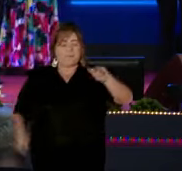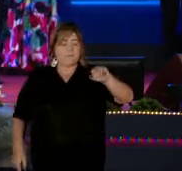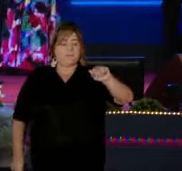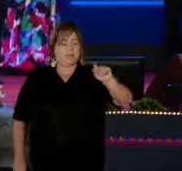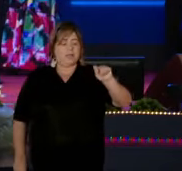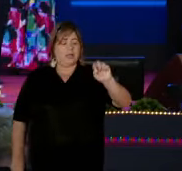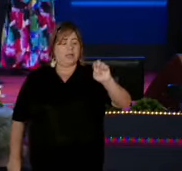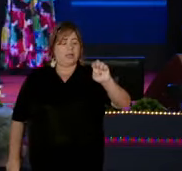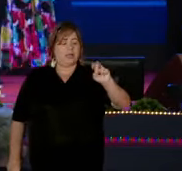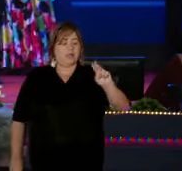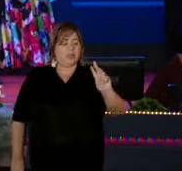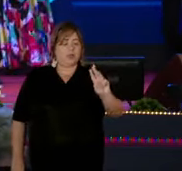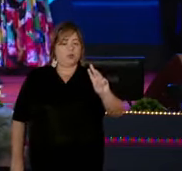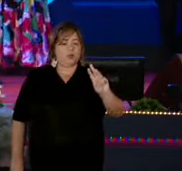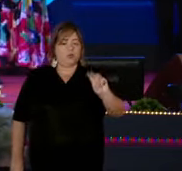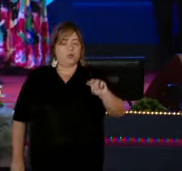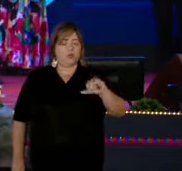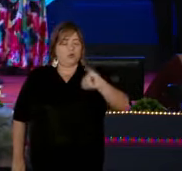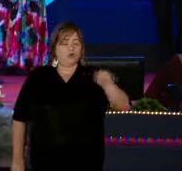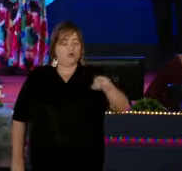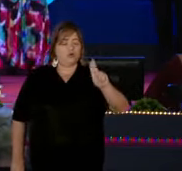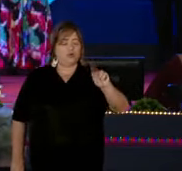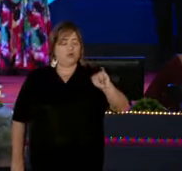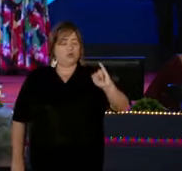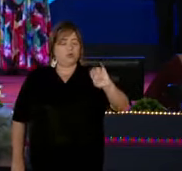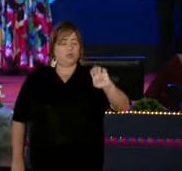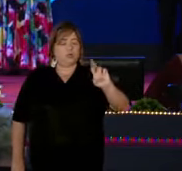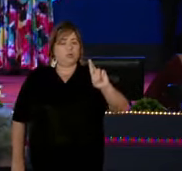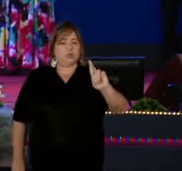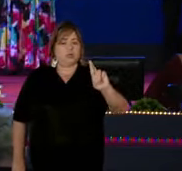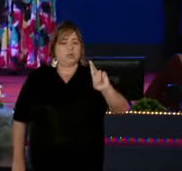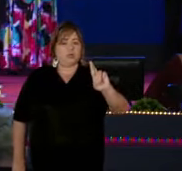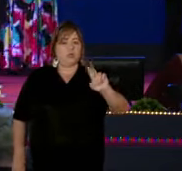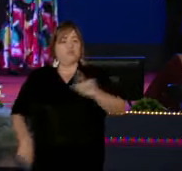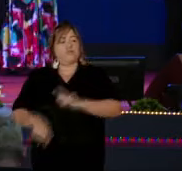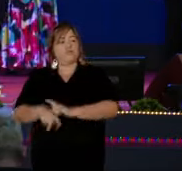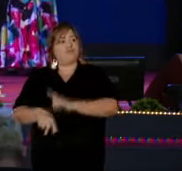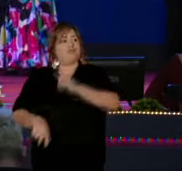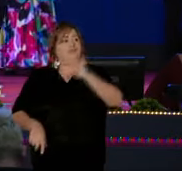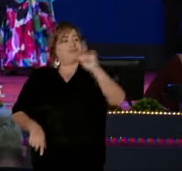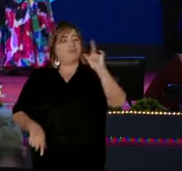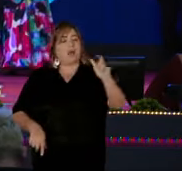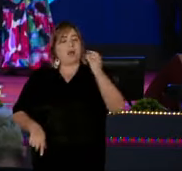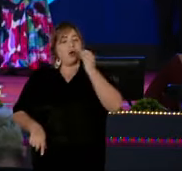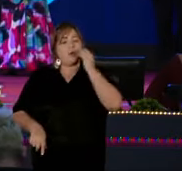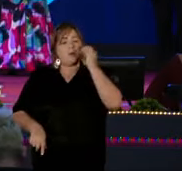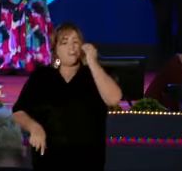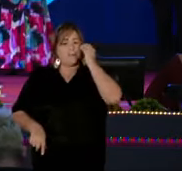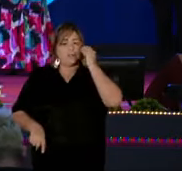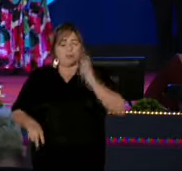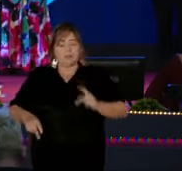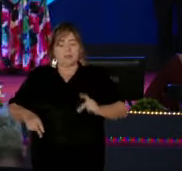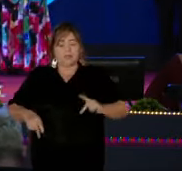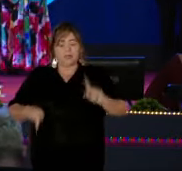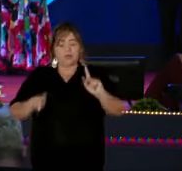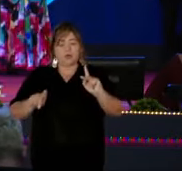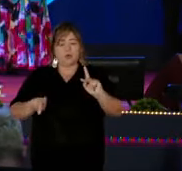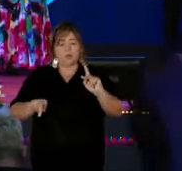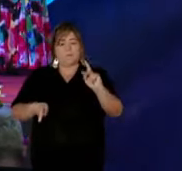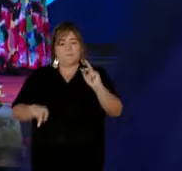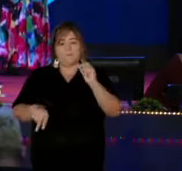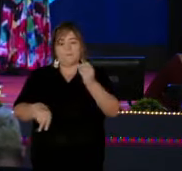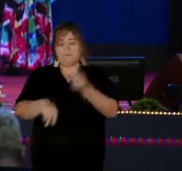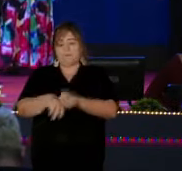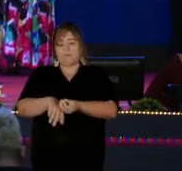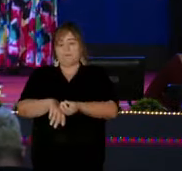Junior, de Carlita. Llévalos con bien de regreso a su hogar. Permite que allá estén bendecidos, prosperados y en